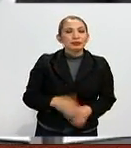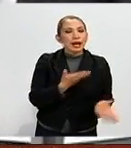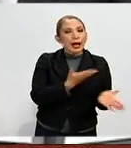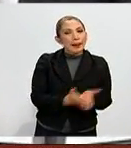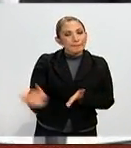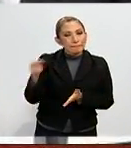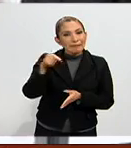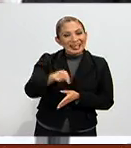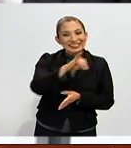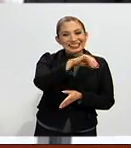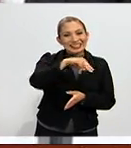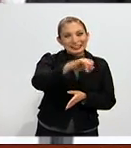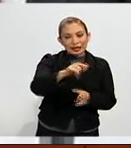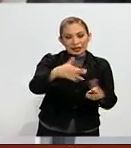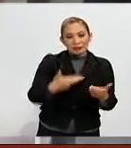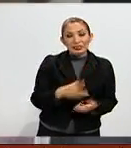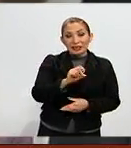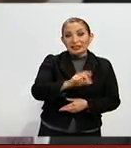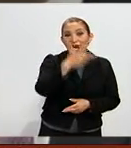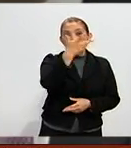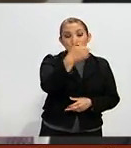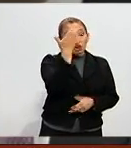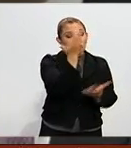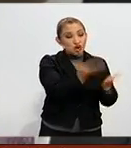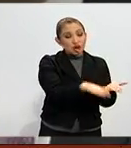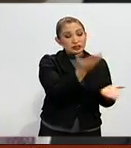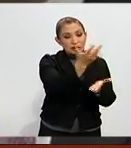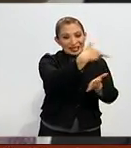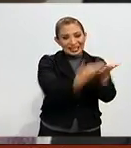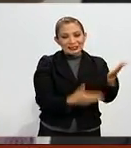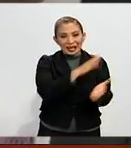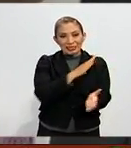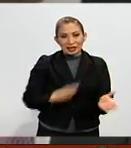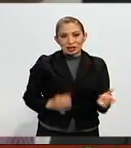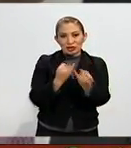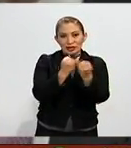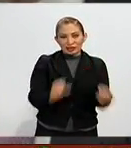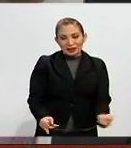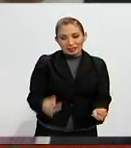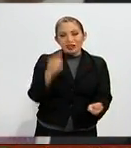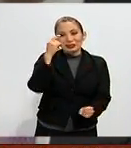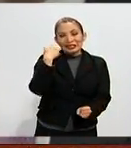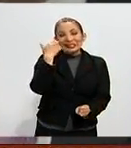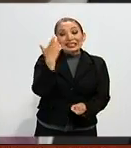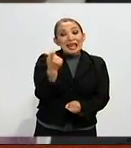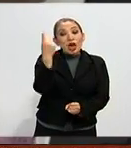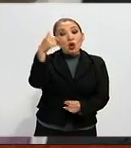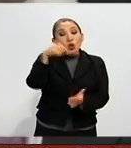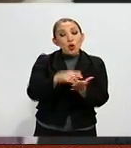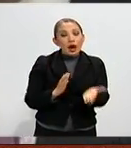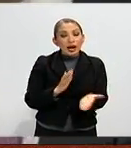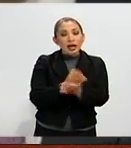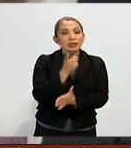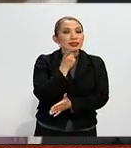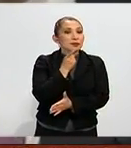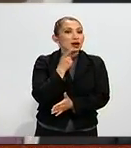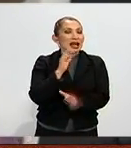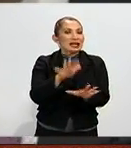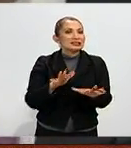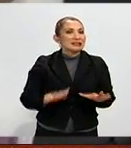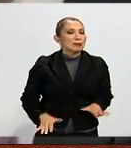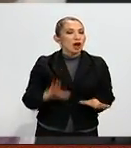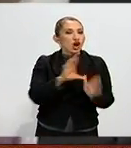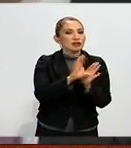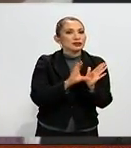otra parte, el INE recibió 38 solicitudes de registro de candidatos independientes que buscarán un lugar como diputados en la